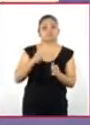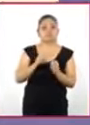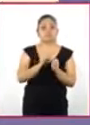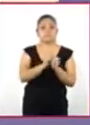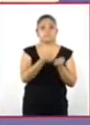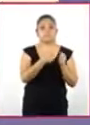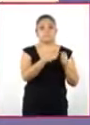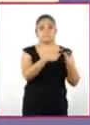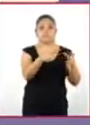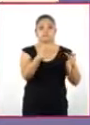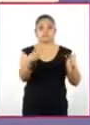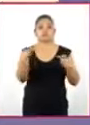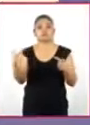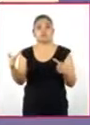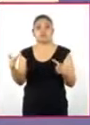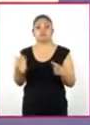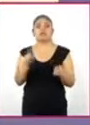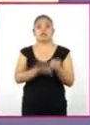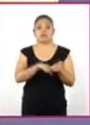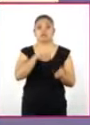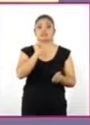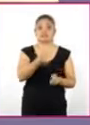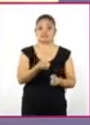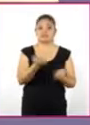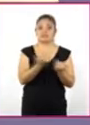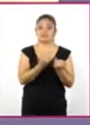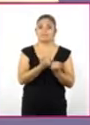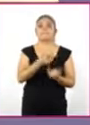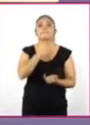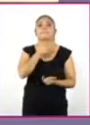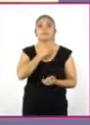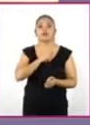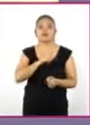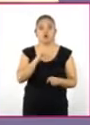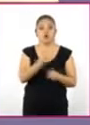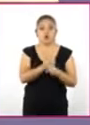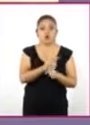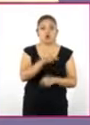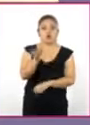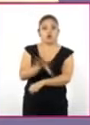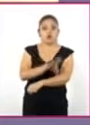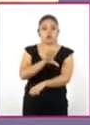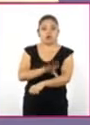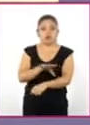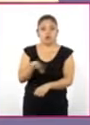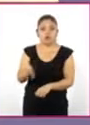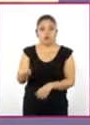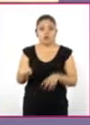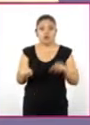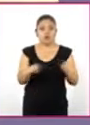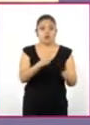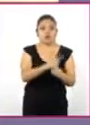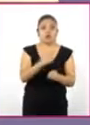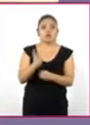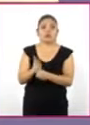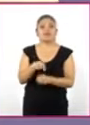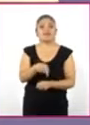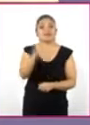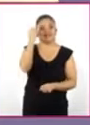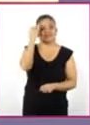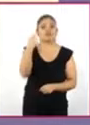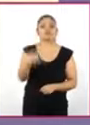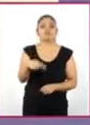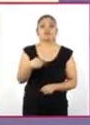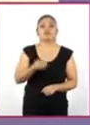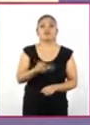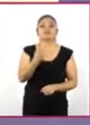También se descubrieron nuevas fuentes de energía, como el petróleo y la electricidad. A ese proceso se le conoce como la